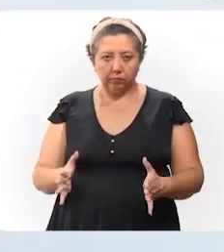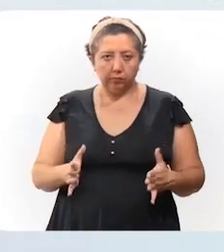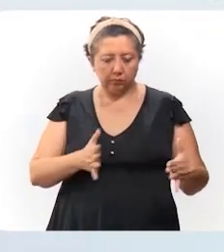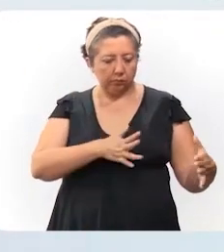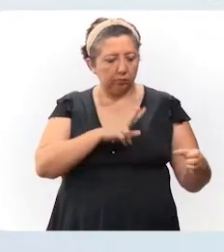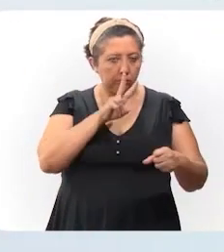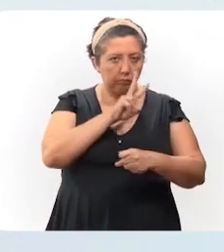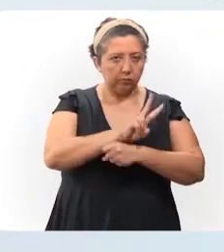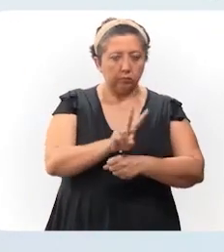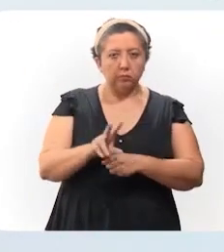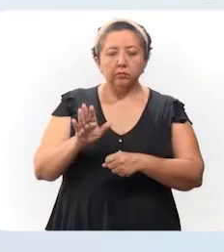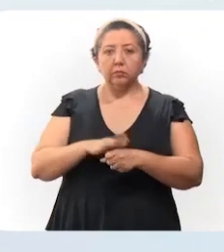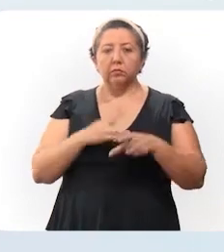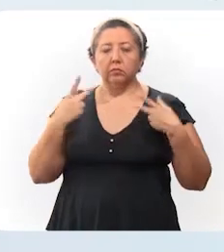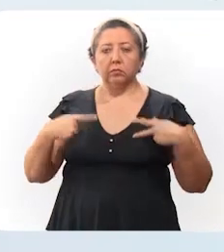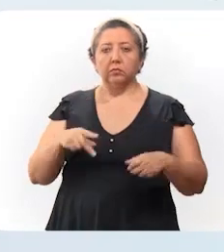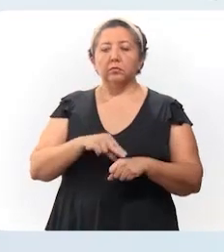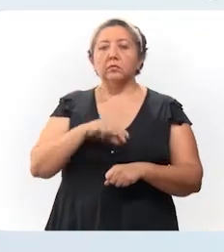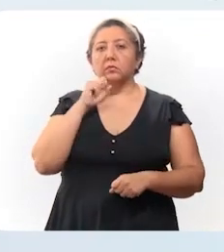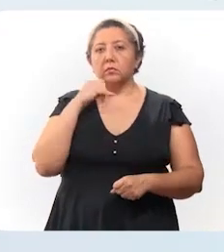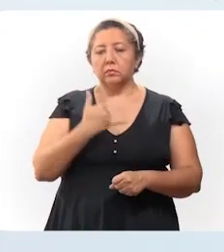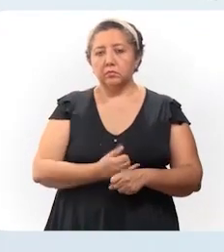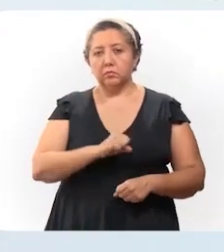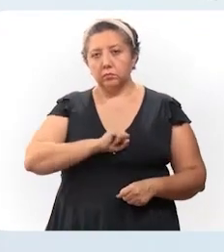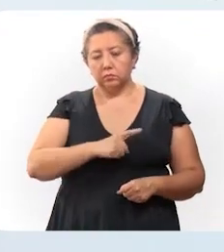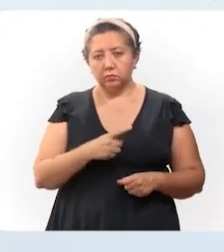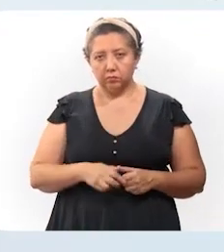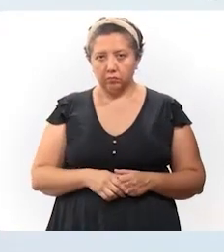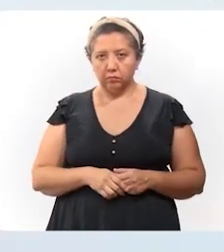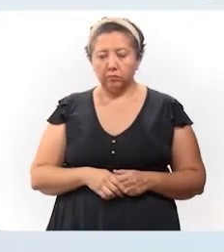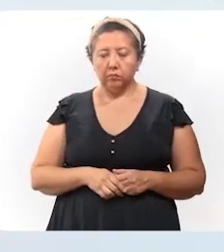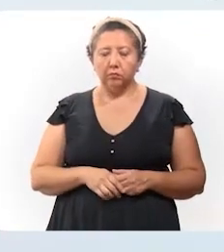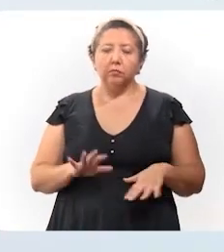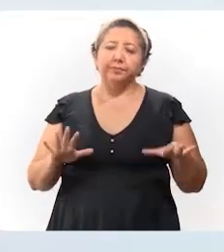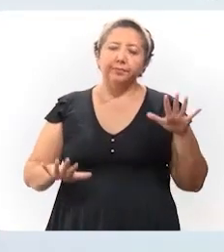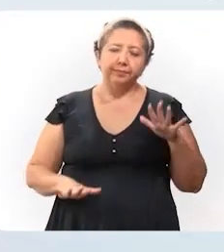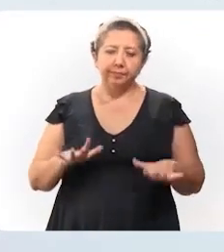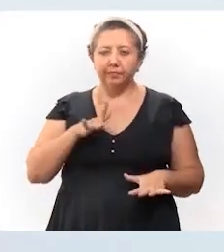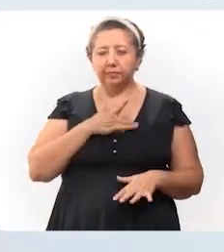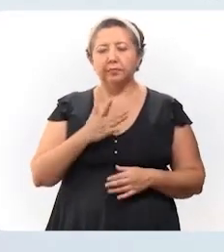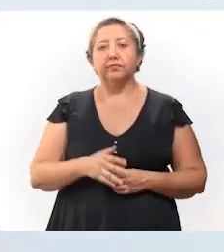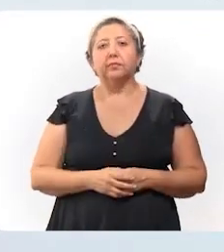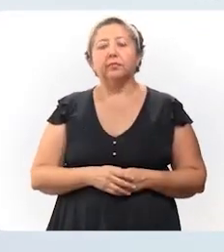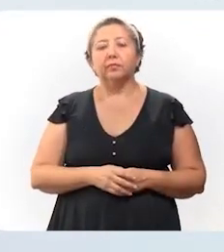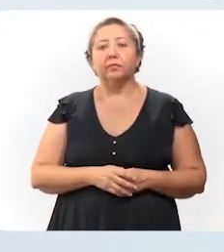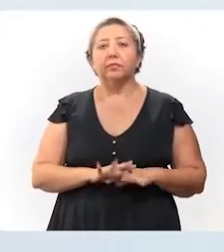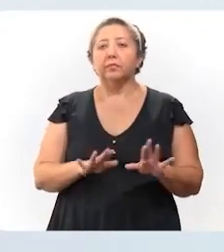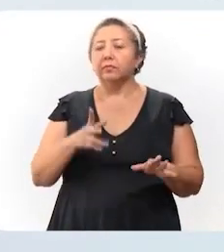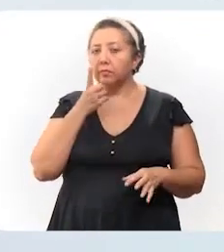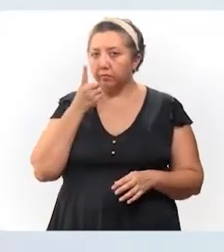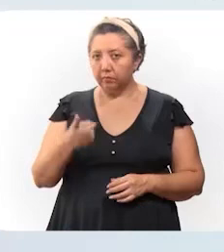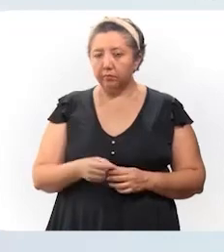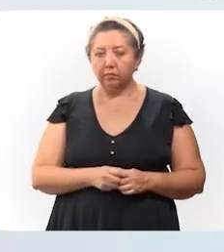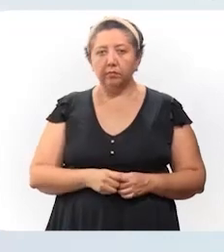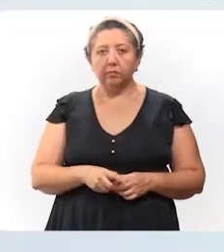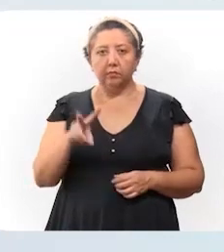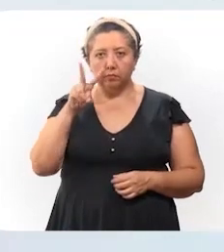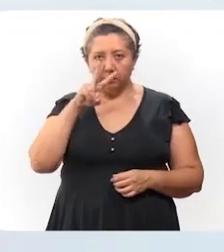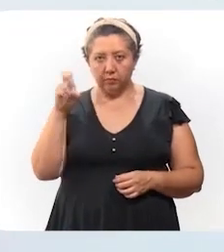estables, aislados, monitoreados por personal médico de la Secretaría de Salud. Presentan síntomas leves. Como ya se